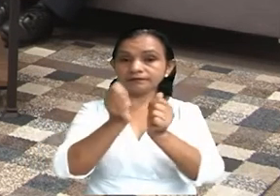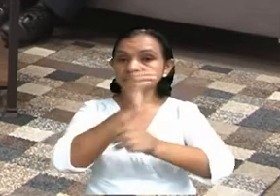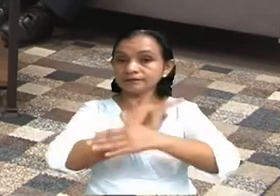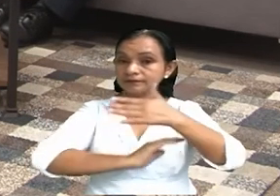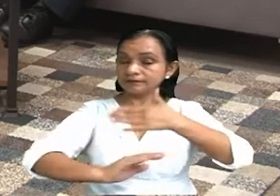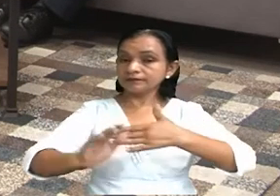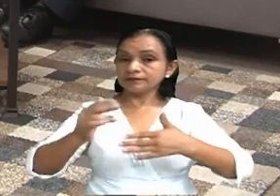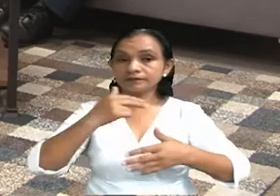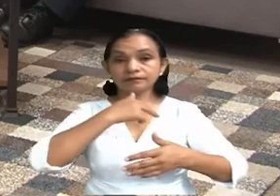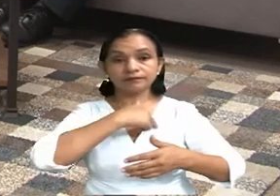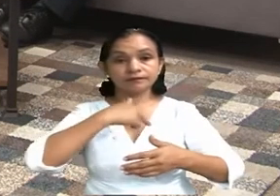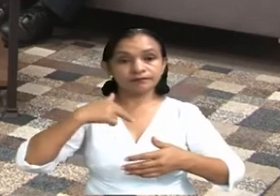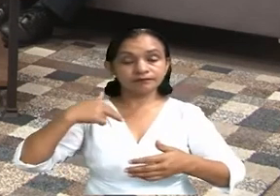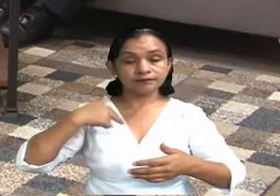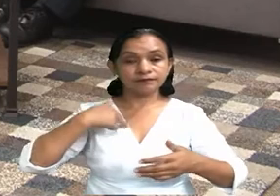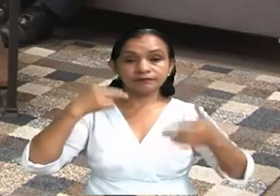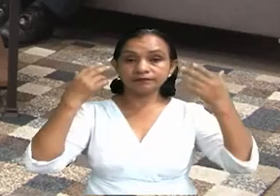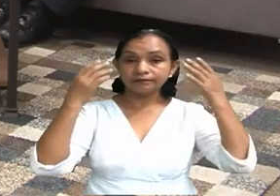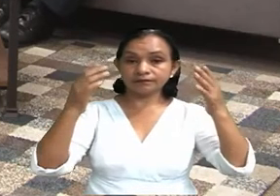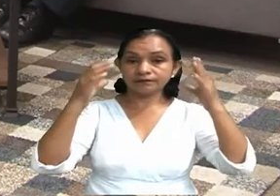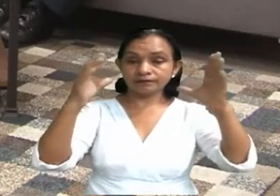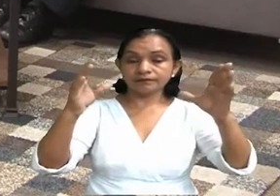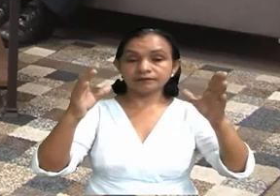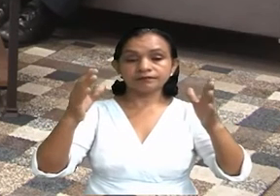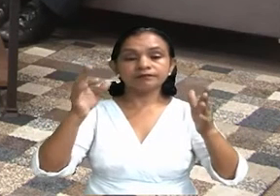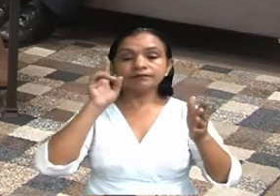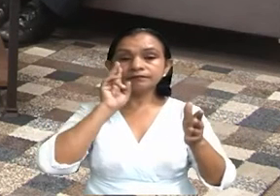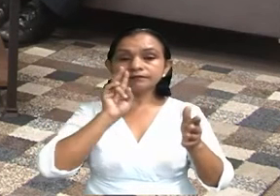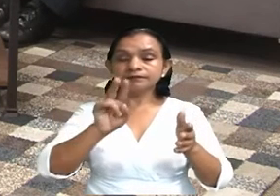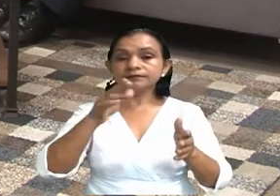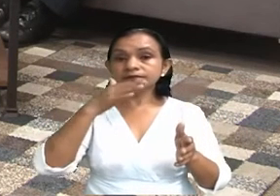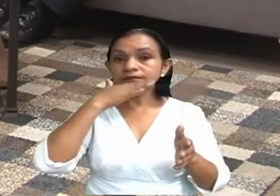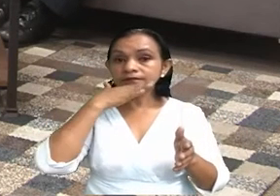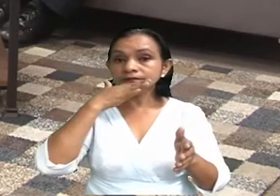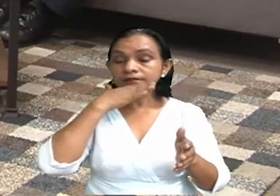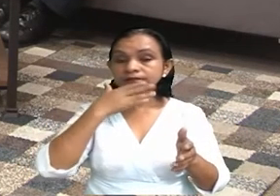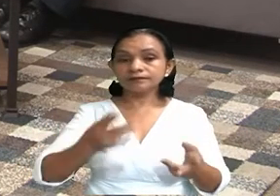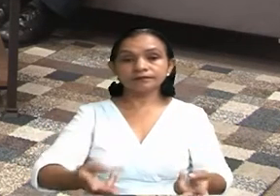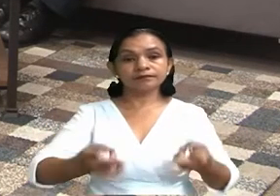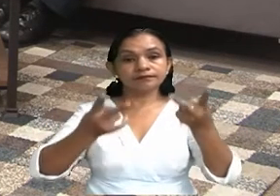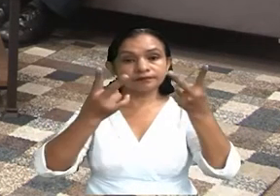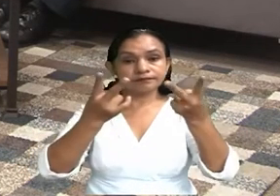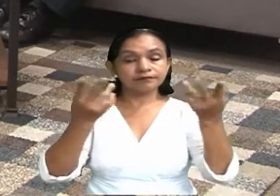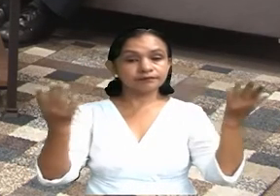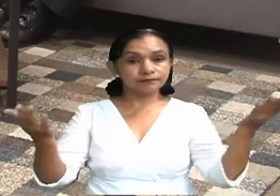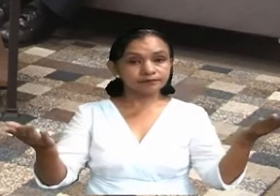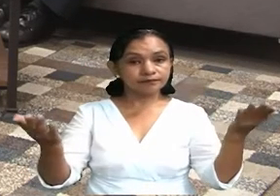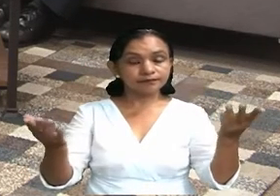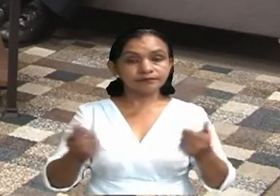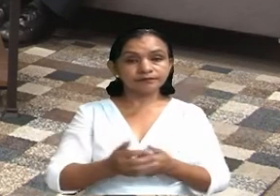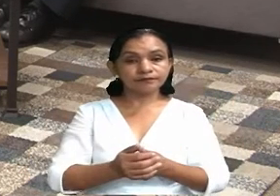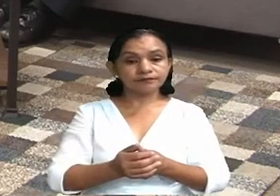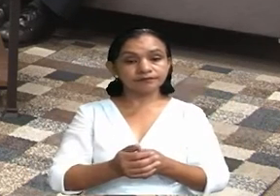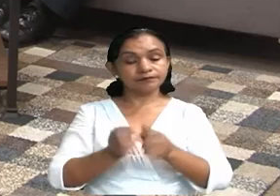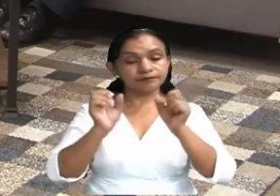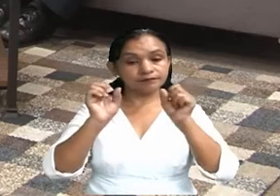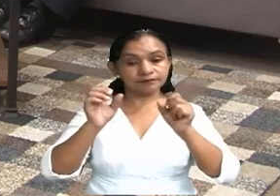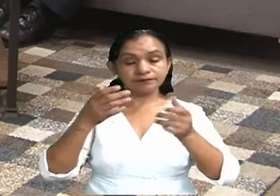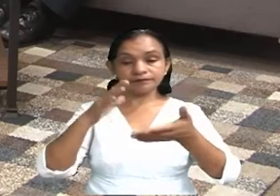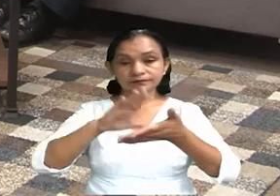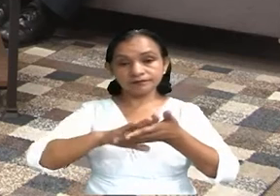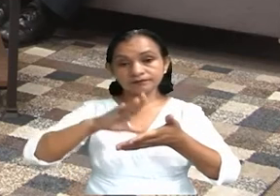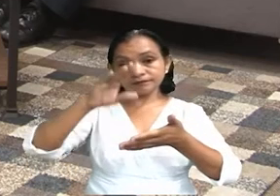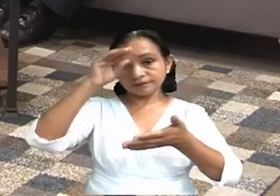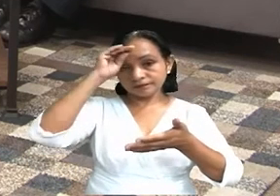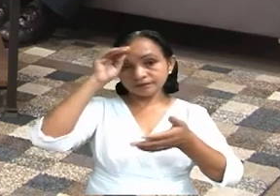le proporciona herramientas para afrontar las distintas vicisitudes de la vida. Entonces, esa capacitación que se